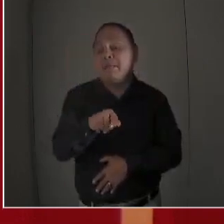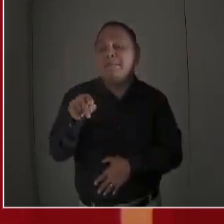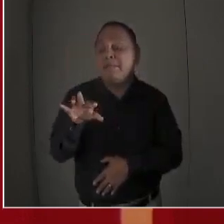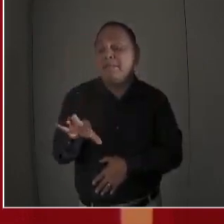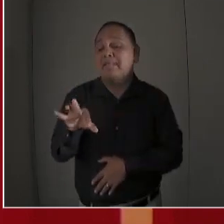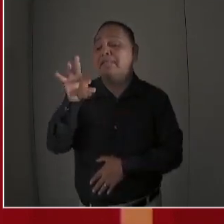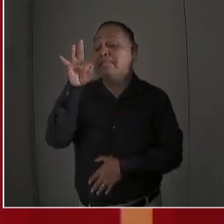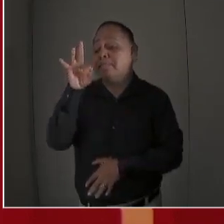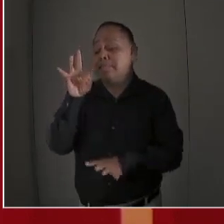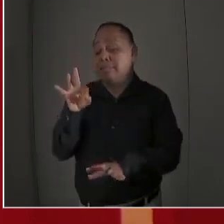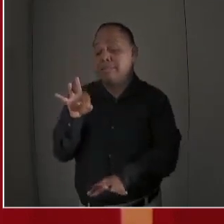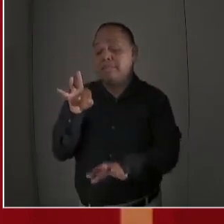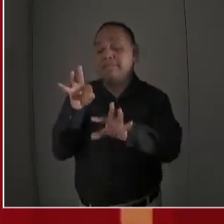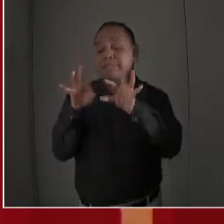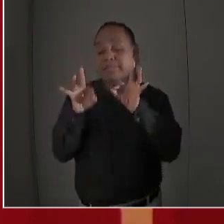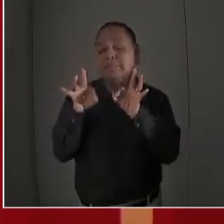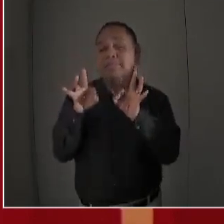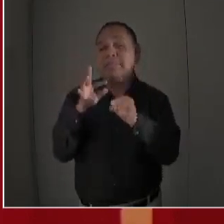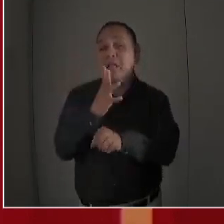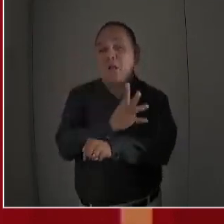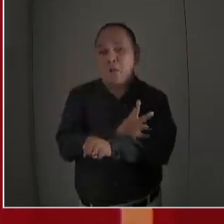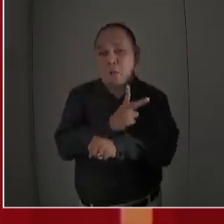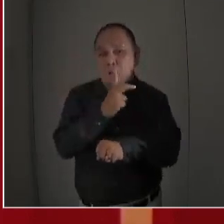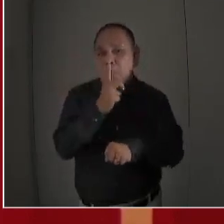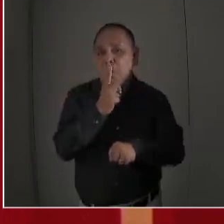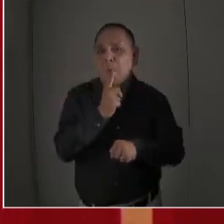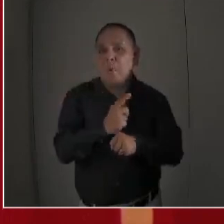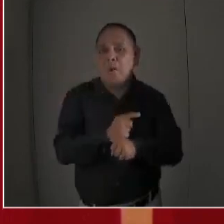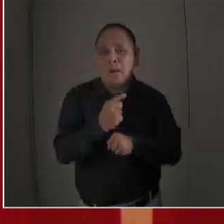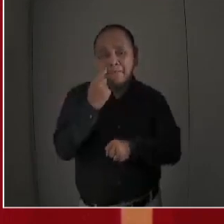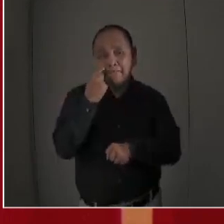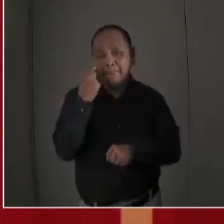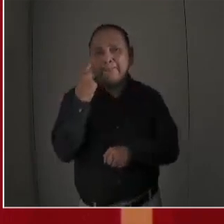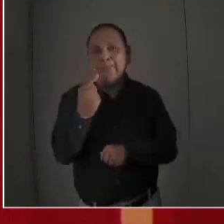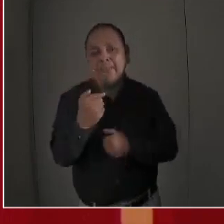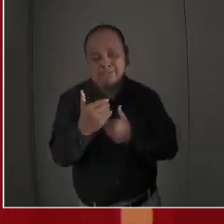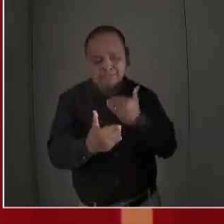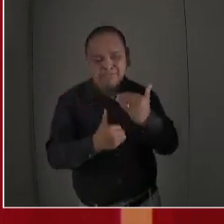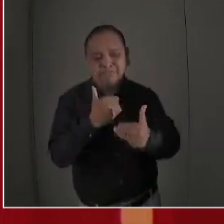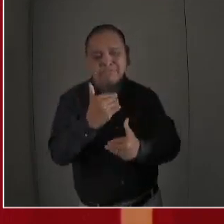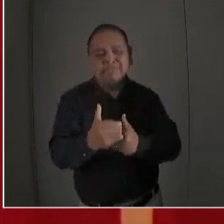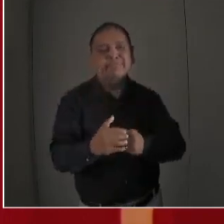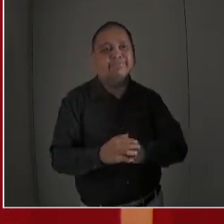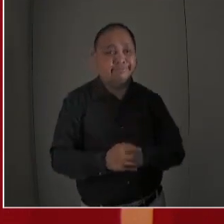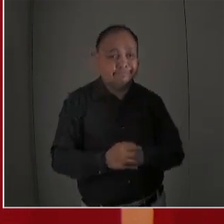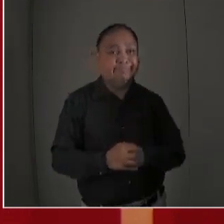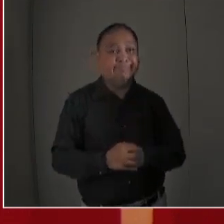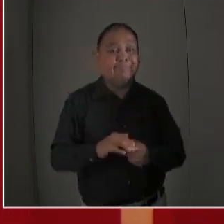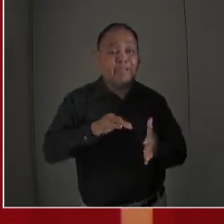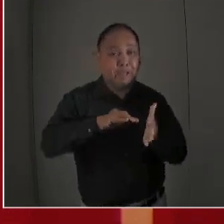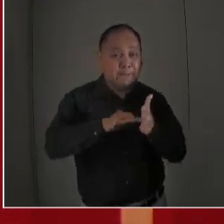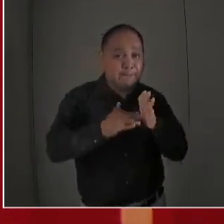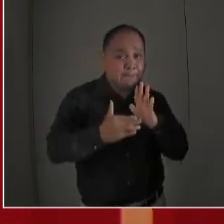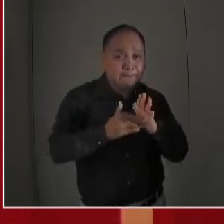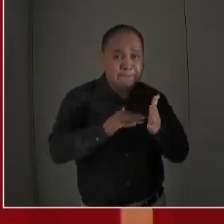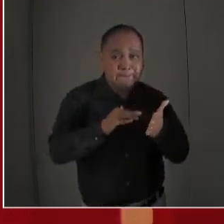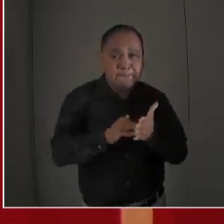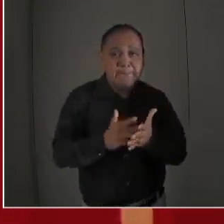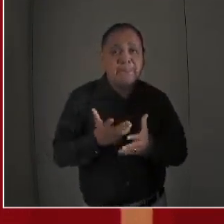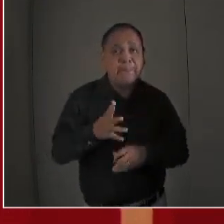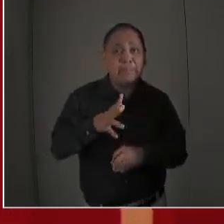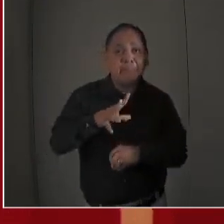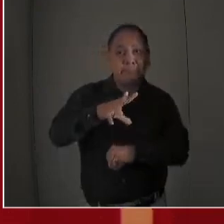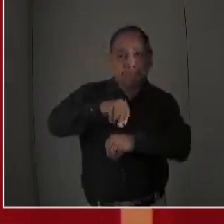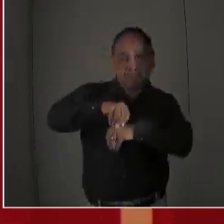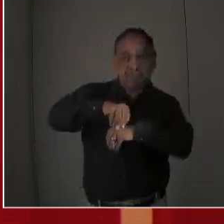toda transparencia quiénes son los mejores perfiles hacia adelante. Este método, la verdad, es que nos ha